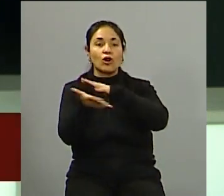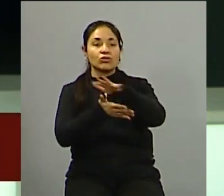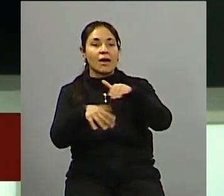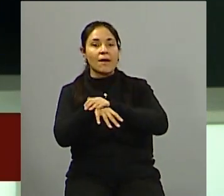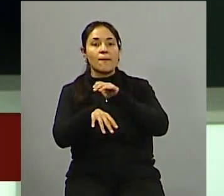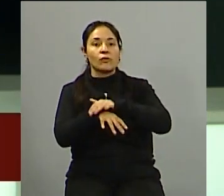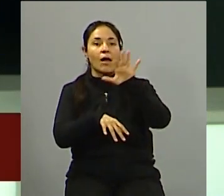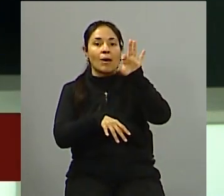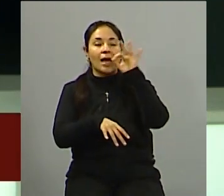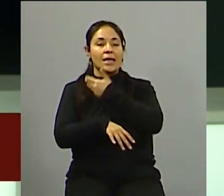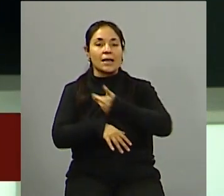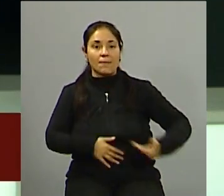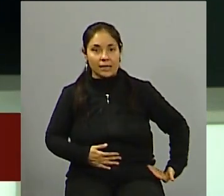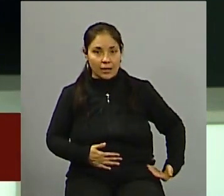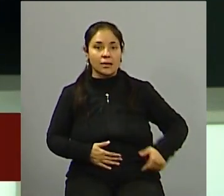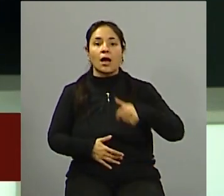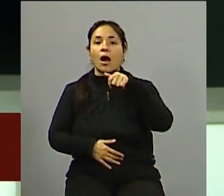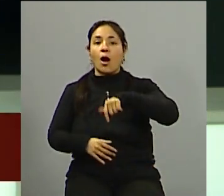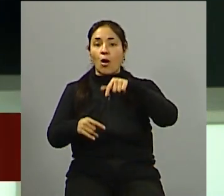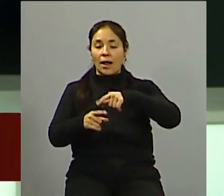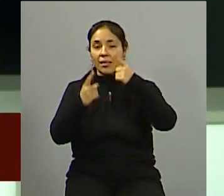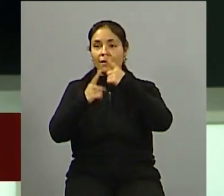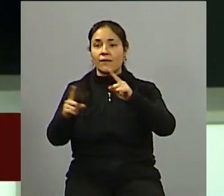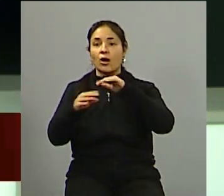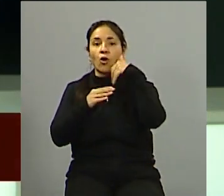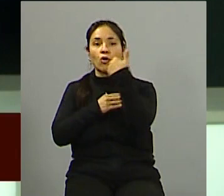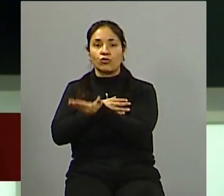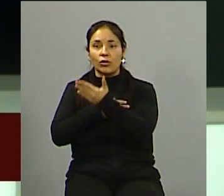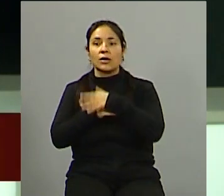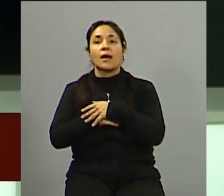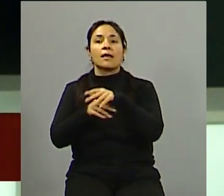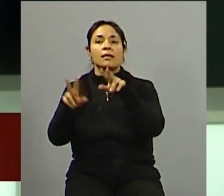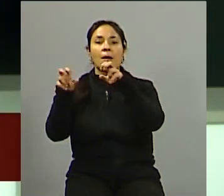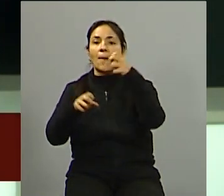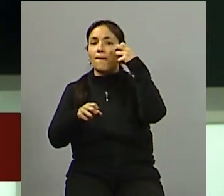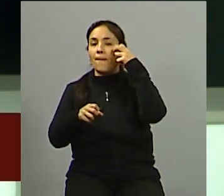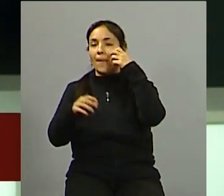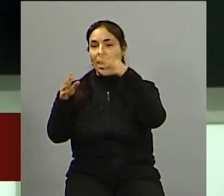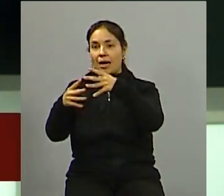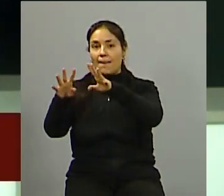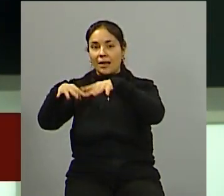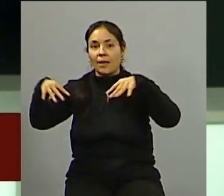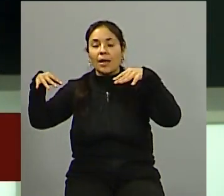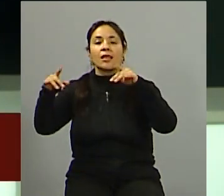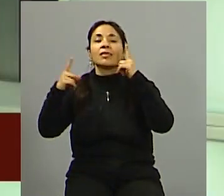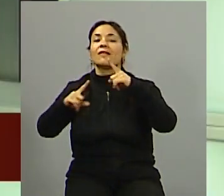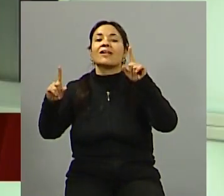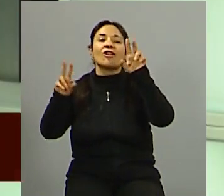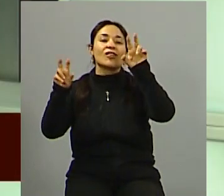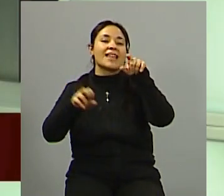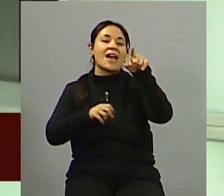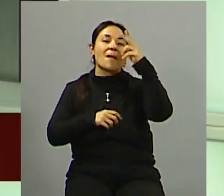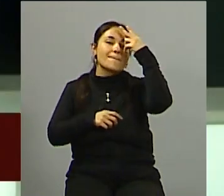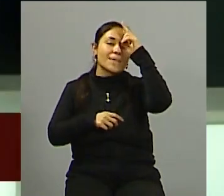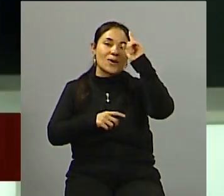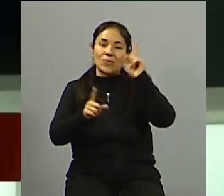Ahora vamos a ir a la vereda de enfrente y vamos a hablar del parlamentarismo, pero no el parlamentarismo peruano, ¿sí? Porque ese